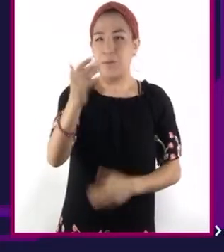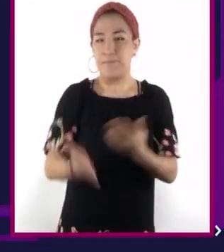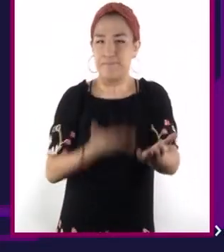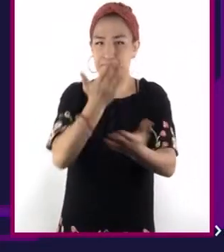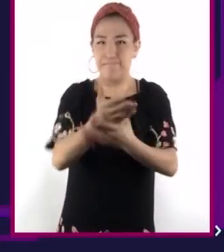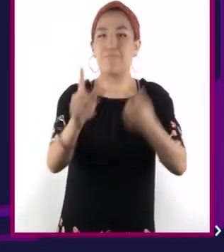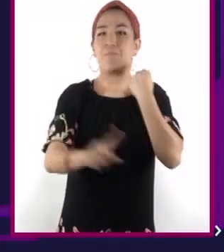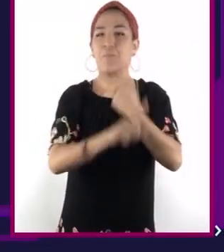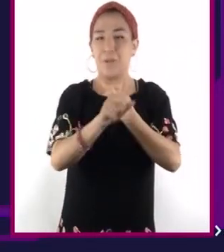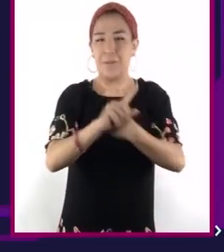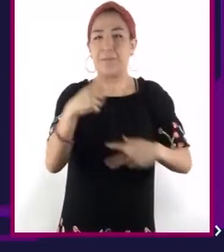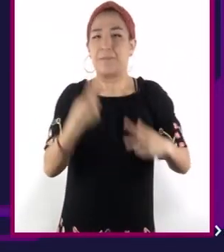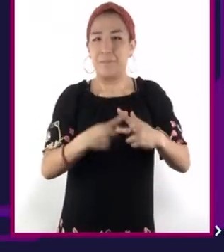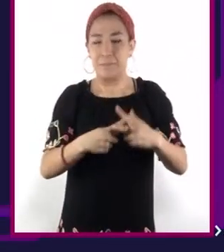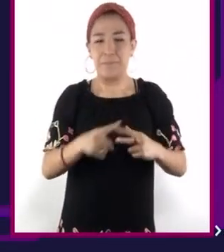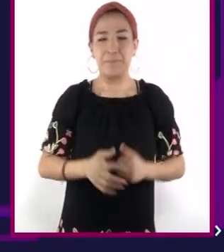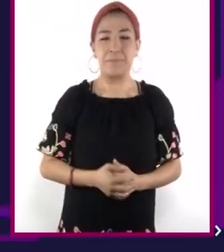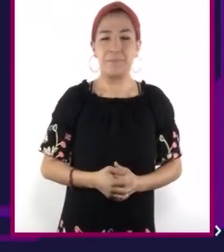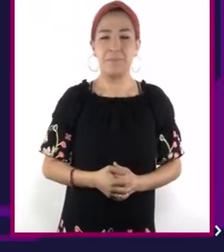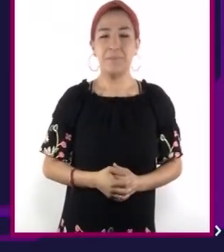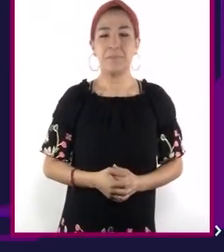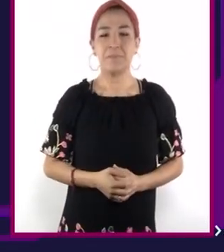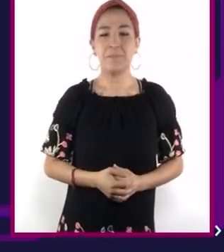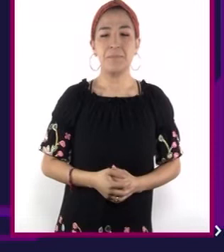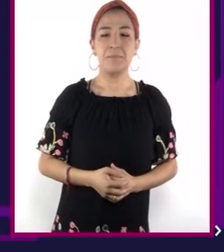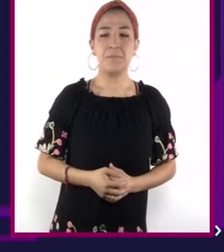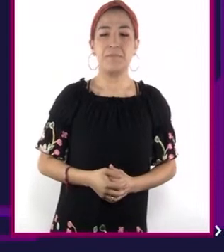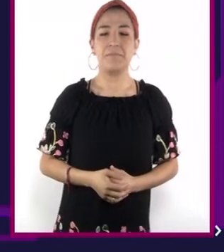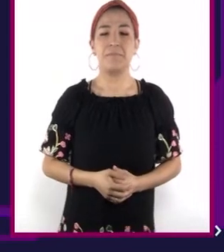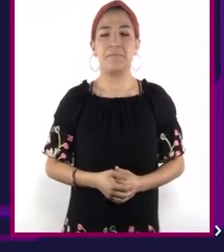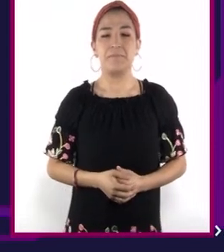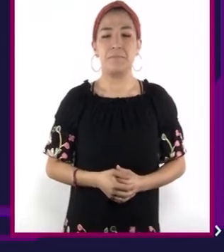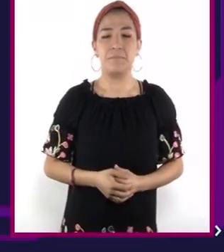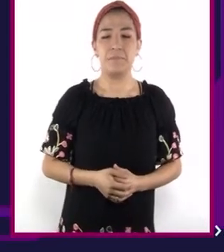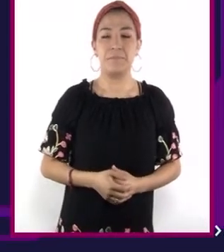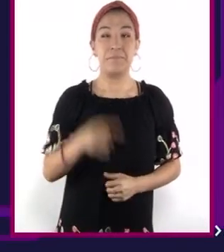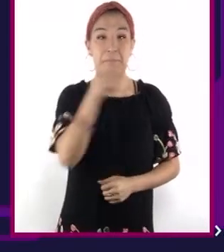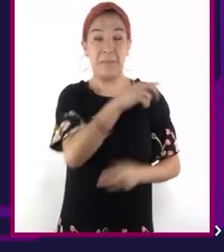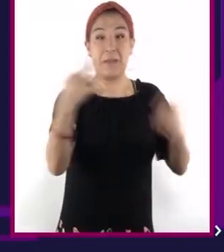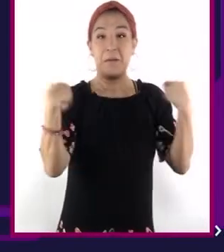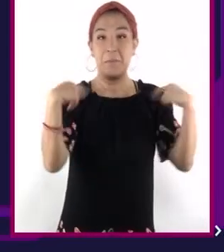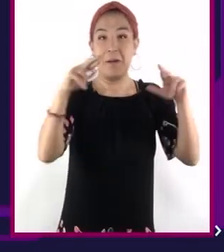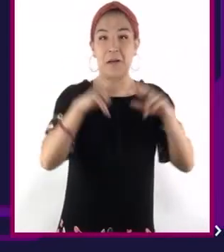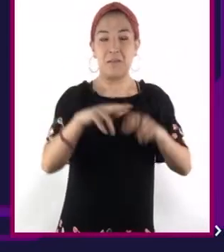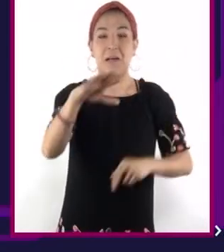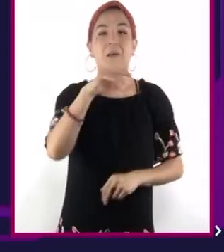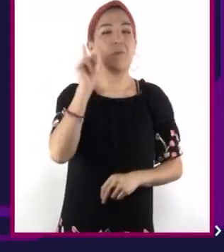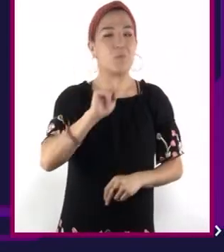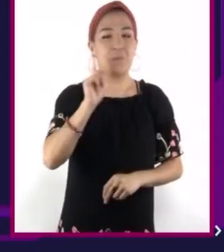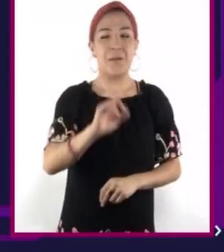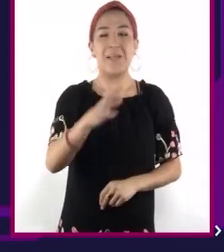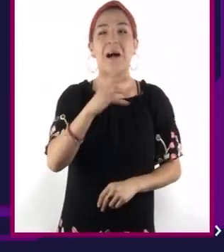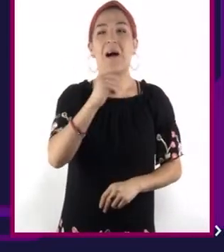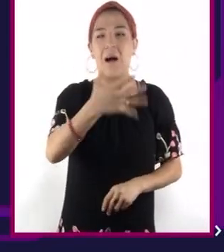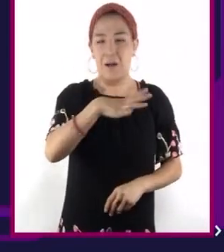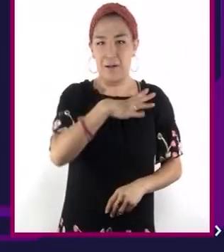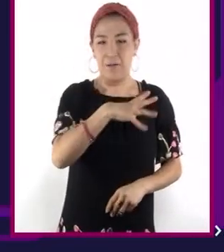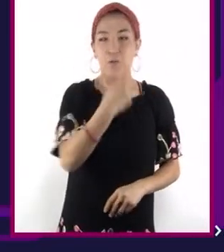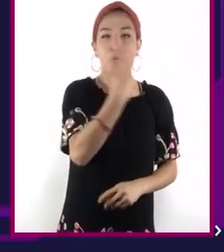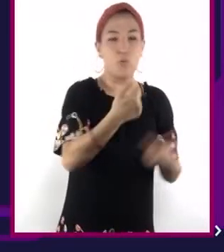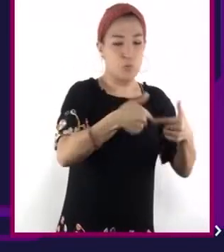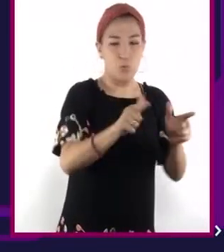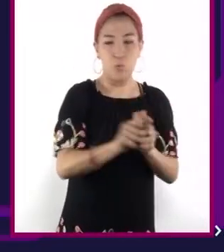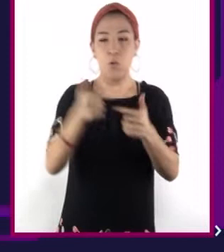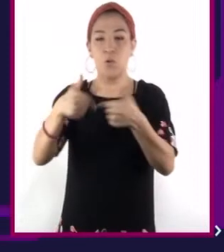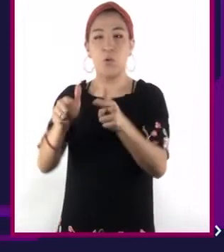problema. Una profesora tiene dos grupos a los que les aplicó un examen distinto. Para el